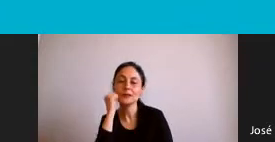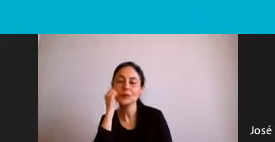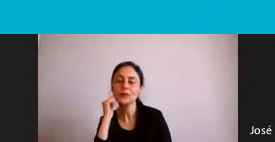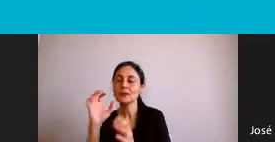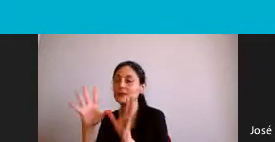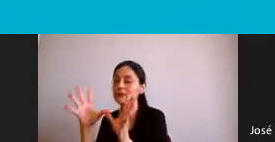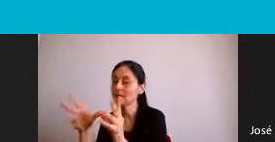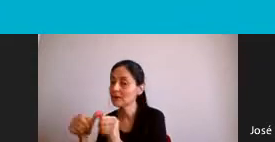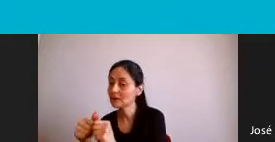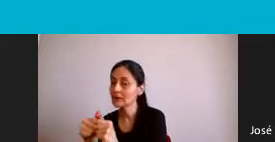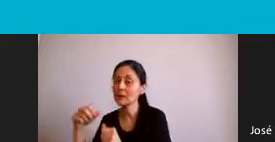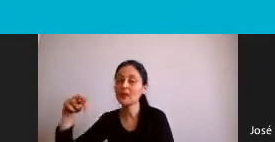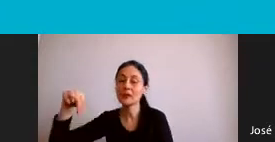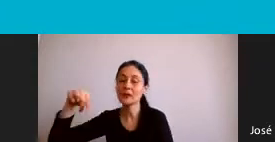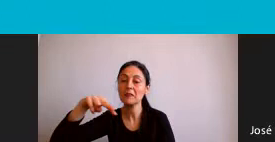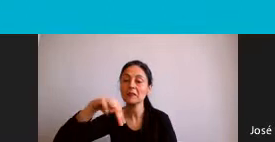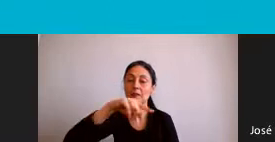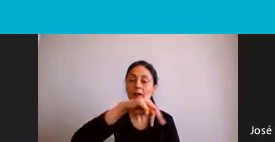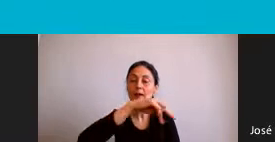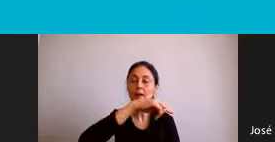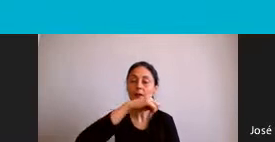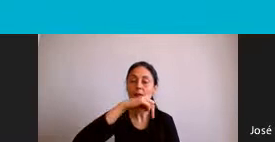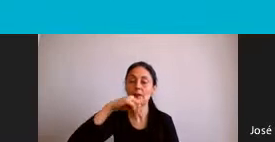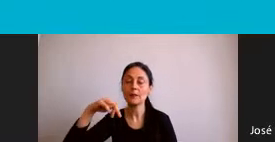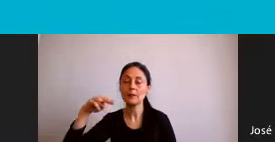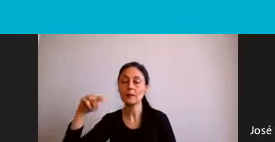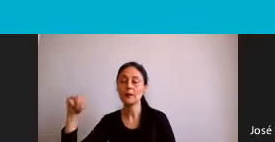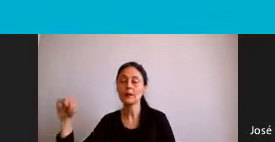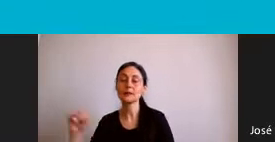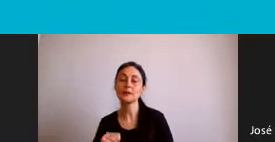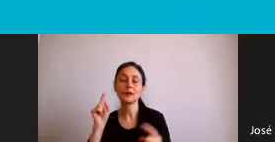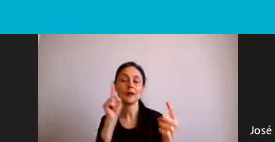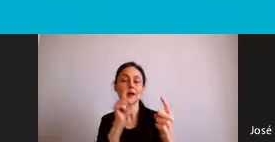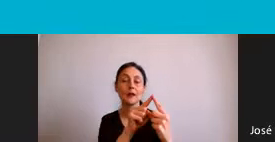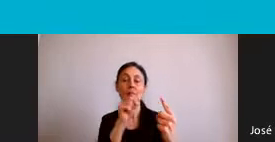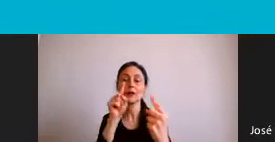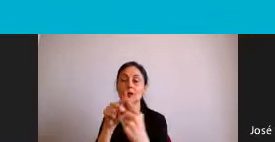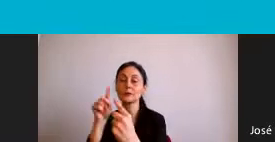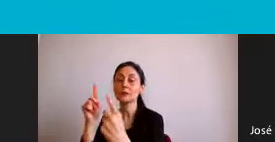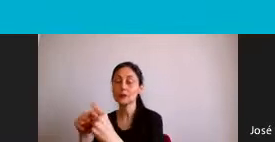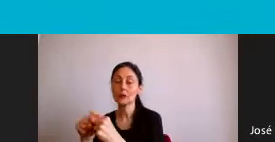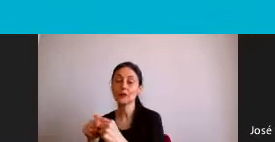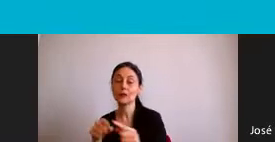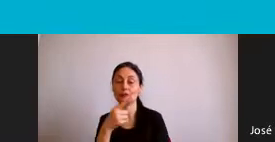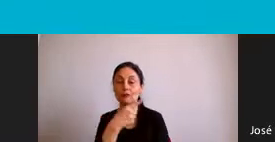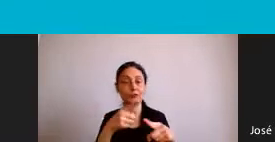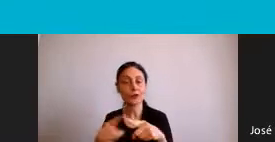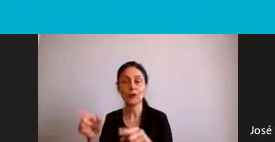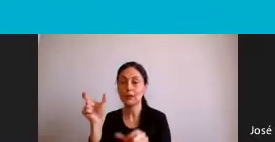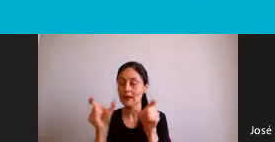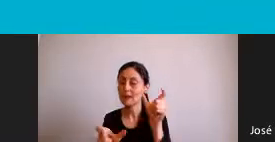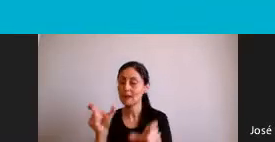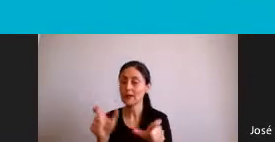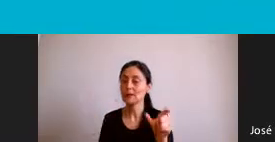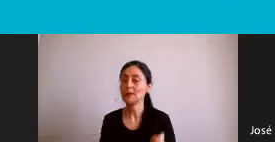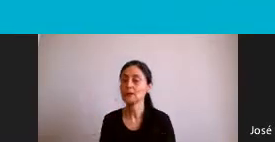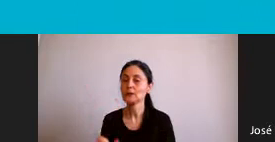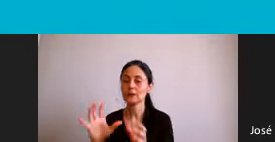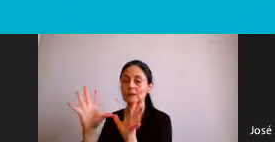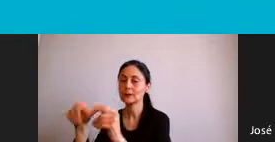ir a pasear, a caminar, a conectarse con otros, las familias que de un momento a otro se